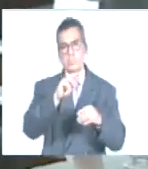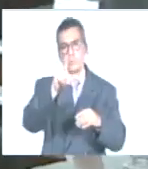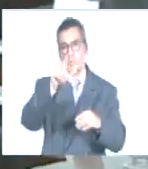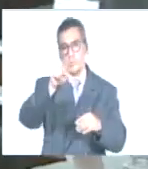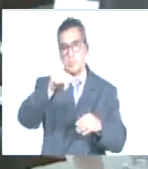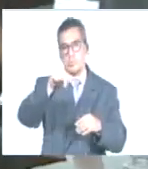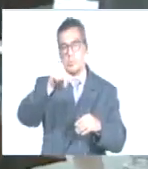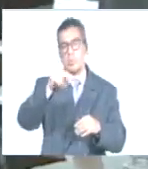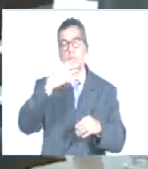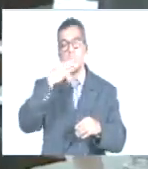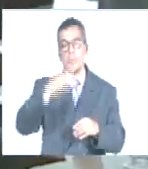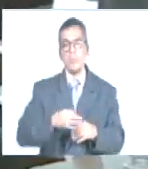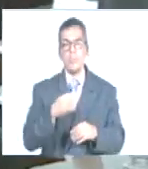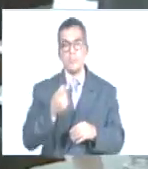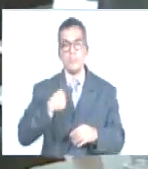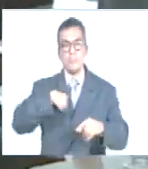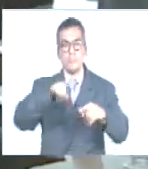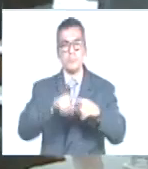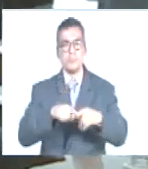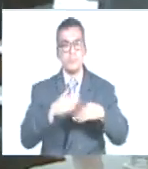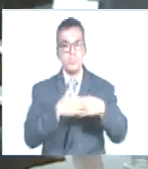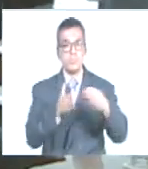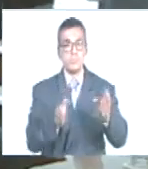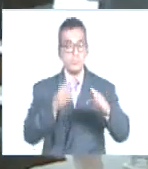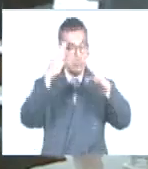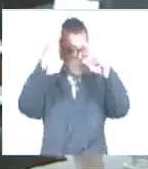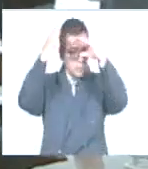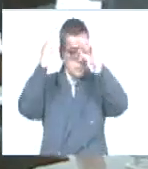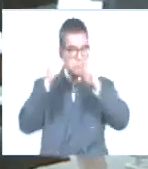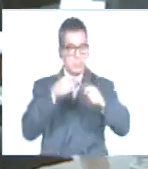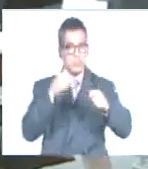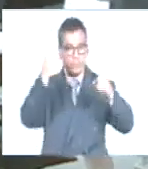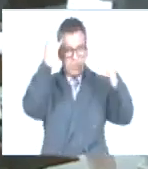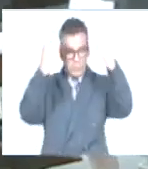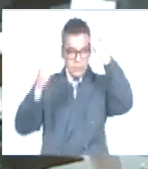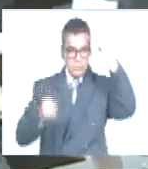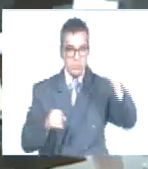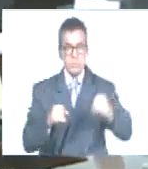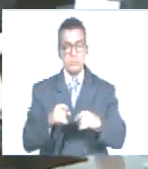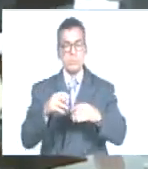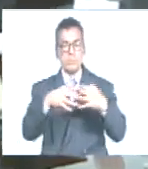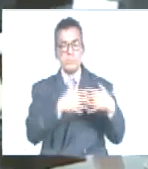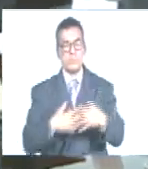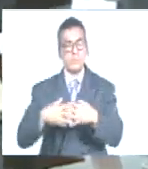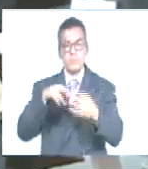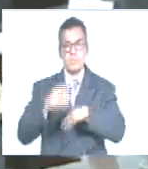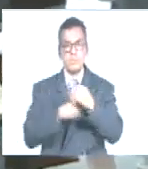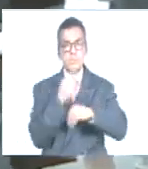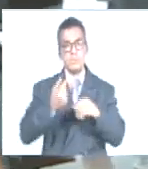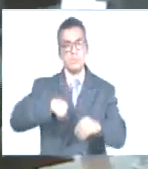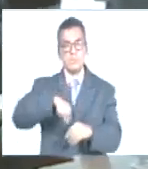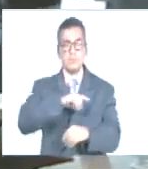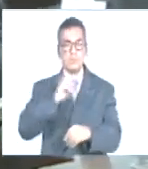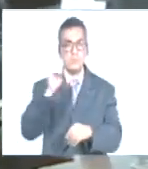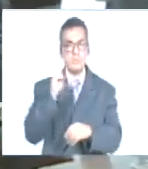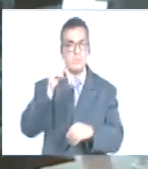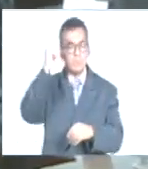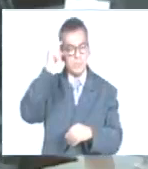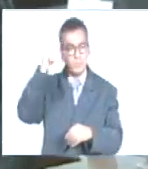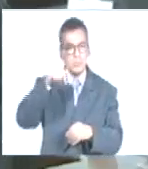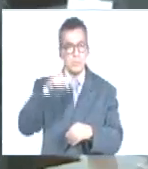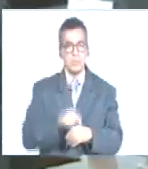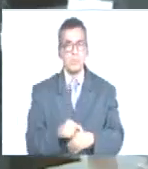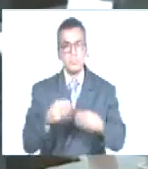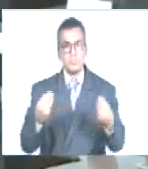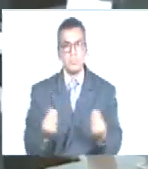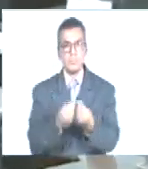y que en definitiva estamos rompiendo ese cerco diplomático que la estrategia Trump pretendió hacer sobre Venezuela, y que hoy, de